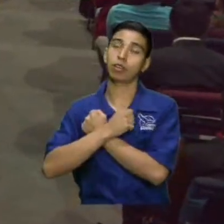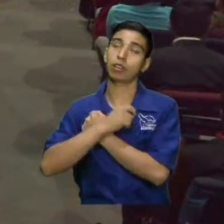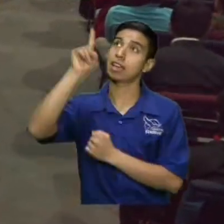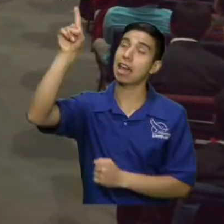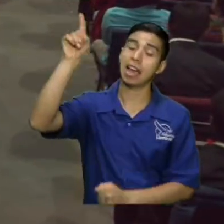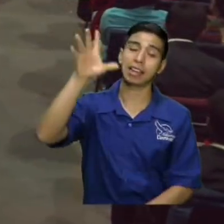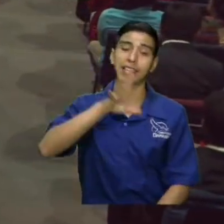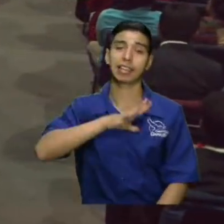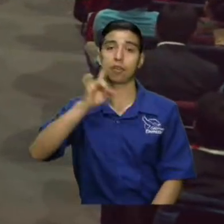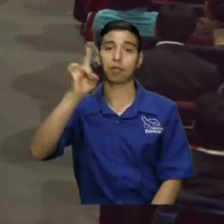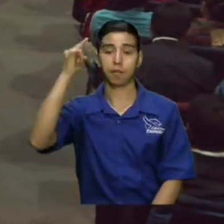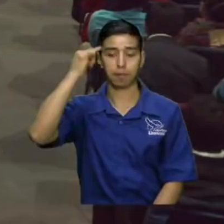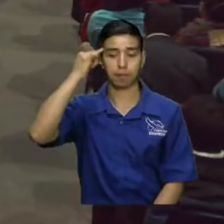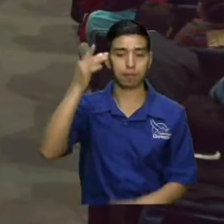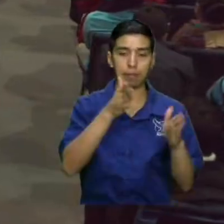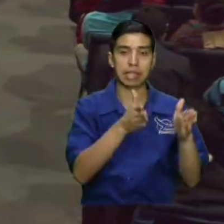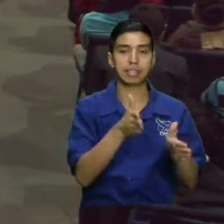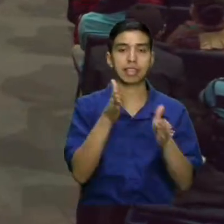Él tiene un plan.